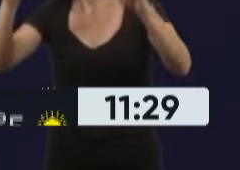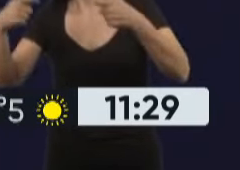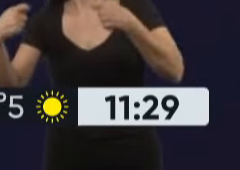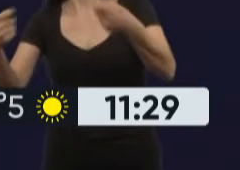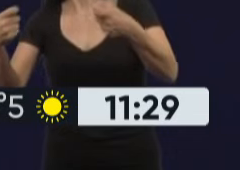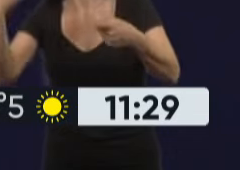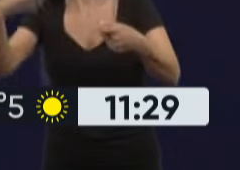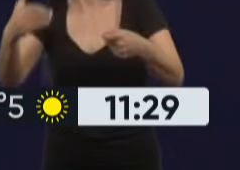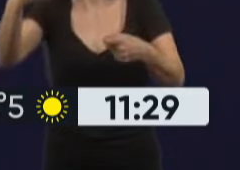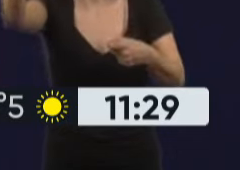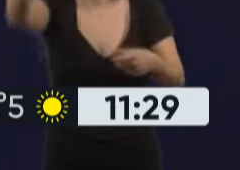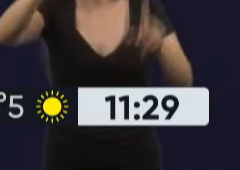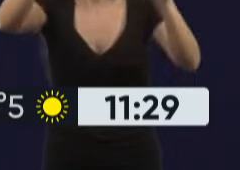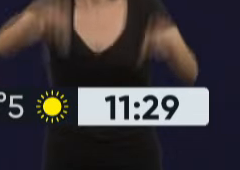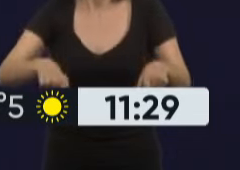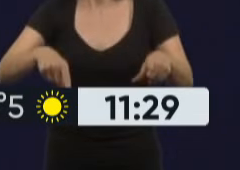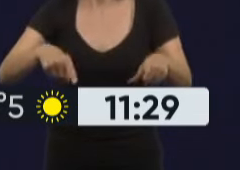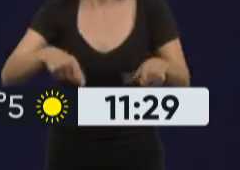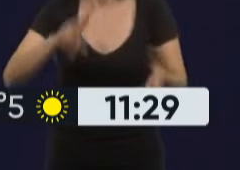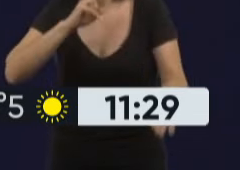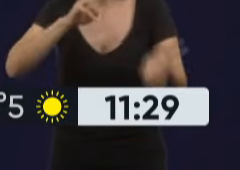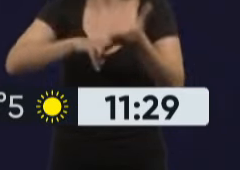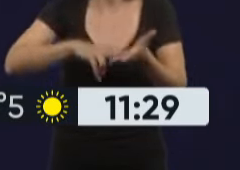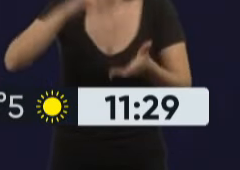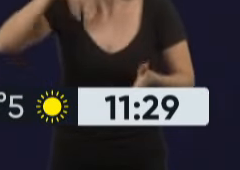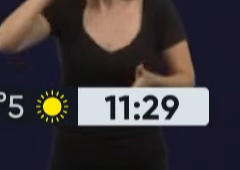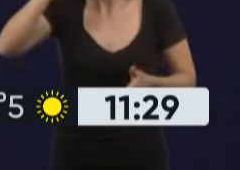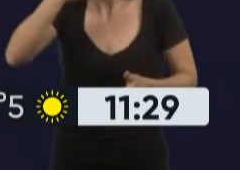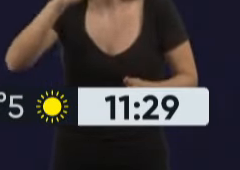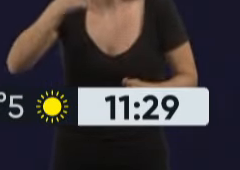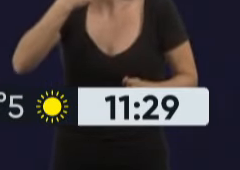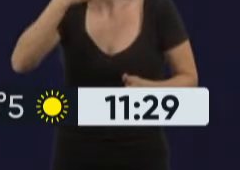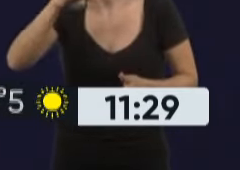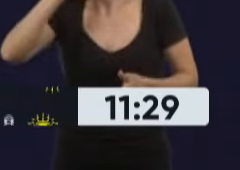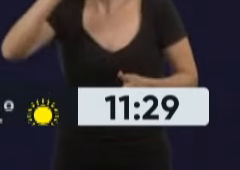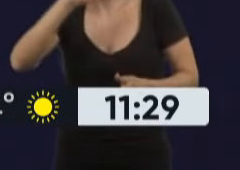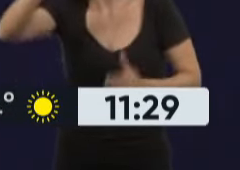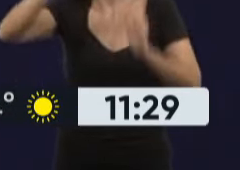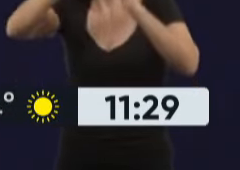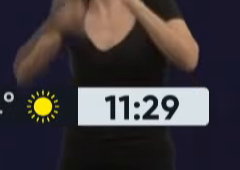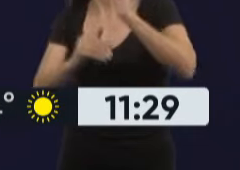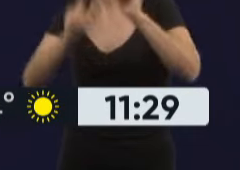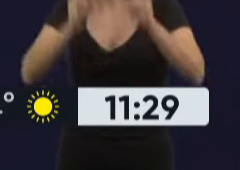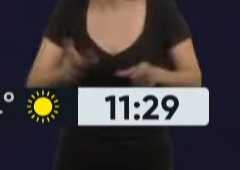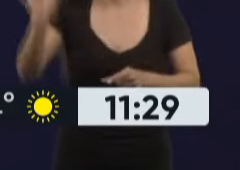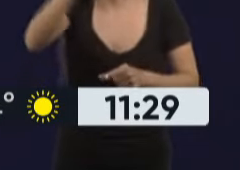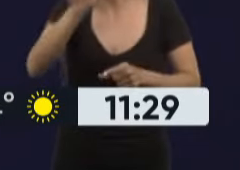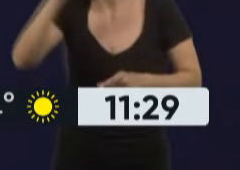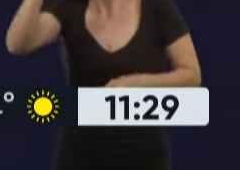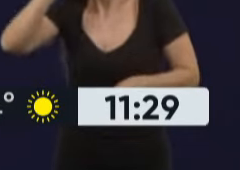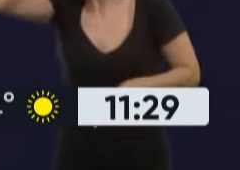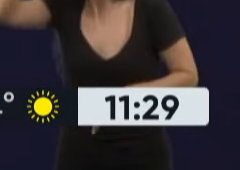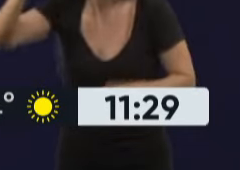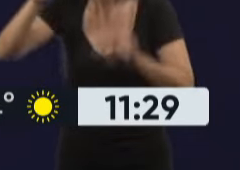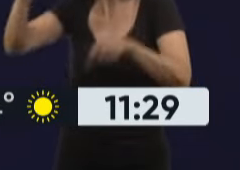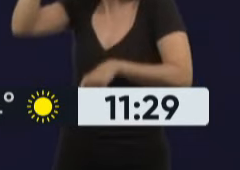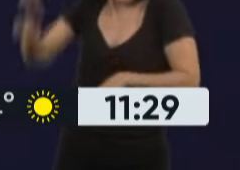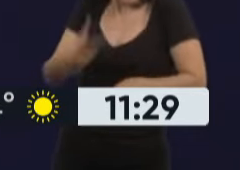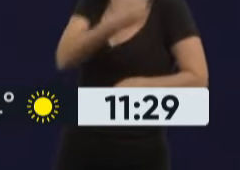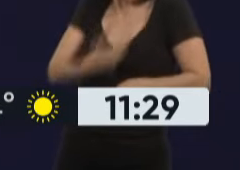ejemplo ingresos brutos no y que su provincia sea cada vez más competitiva que atraiga más inversiones que